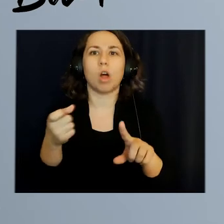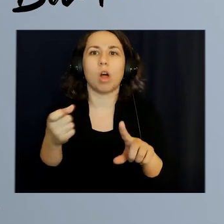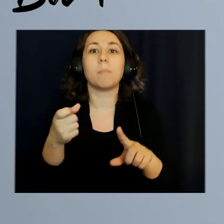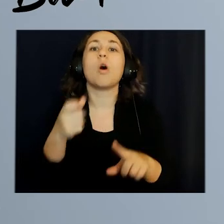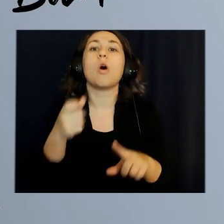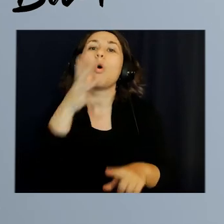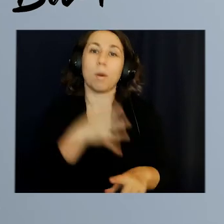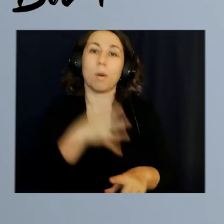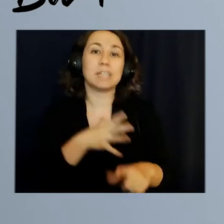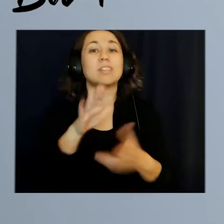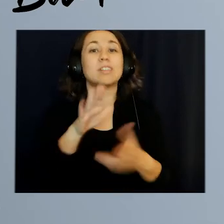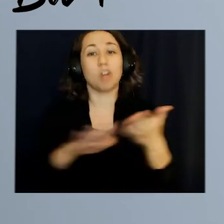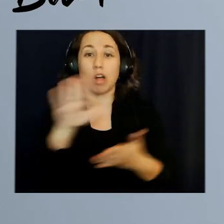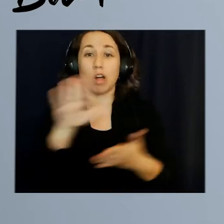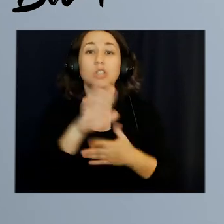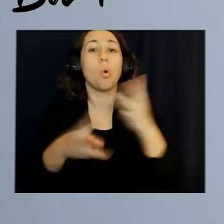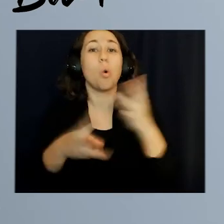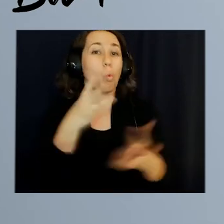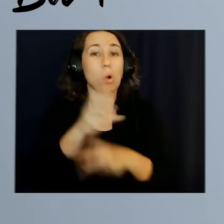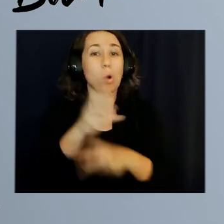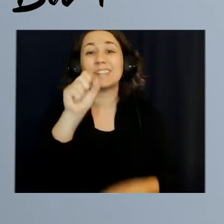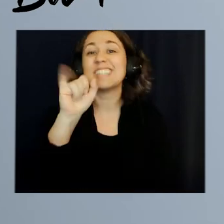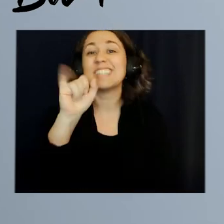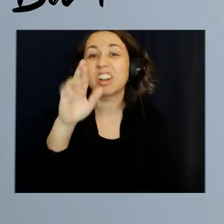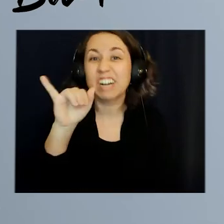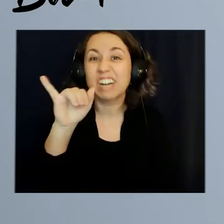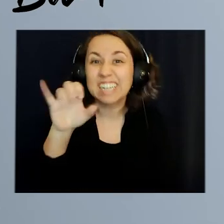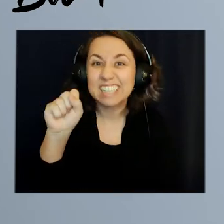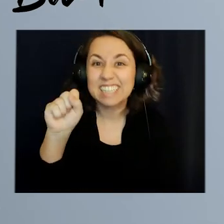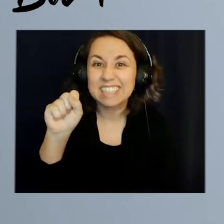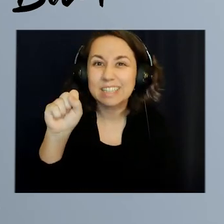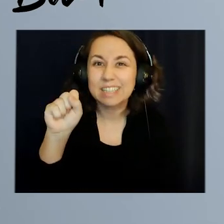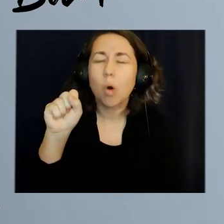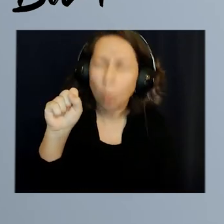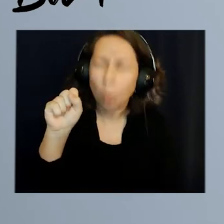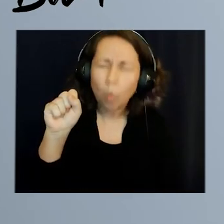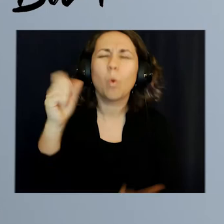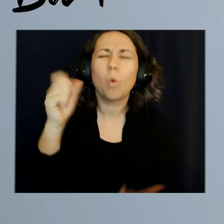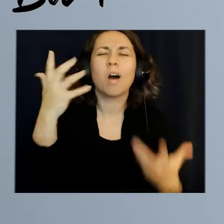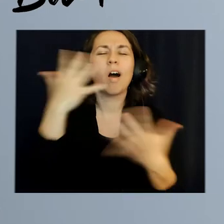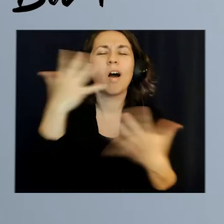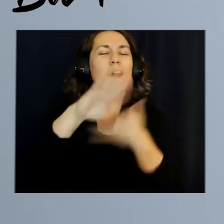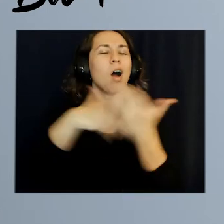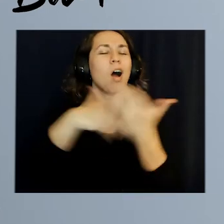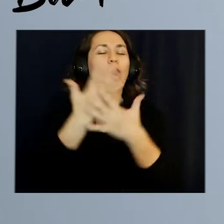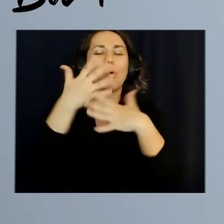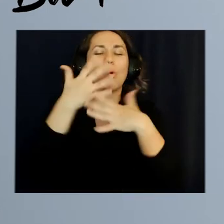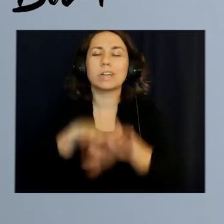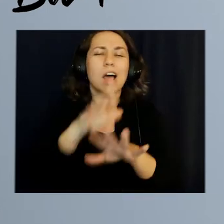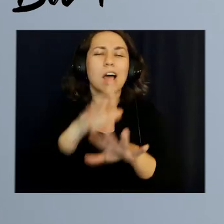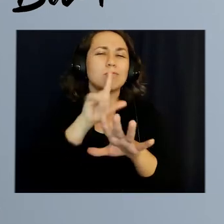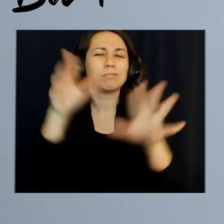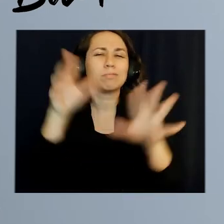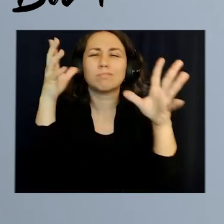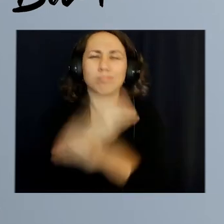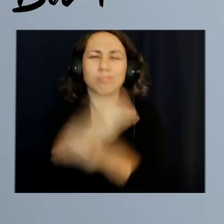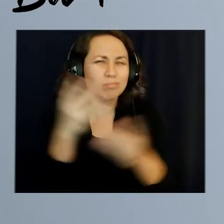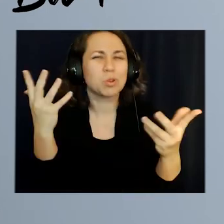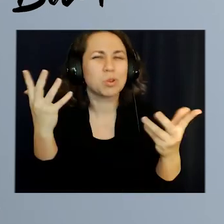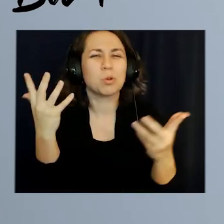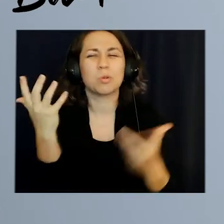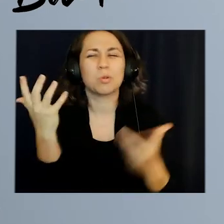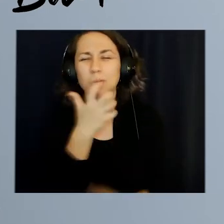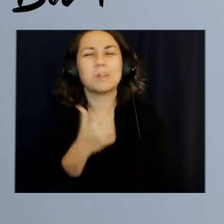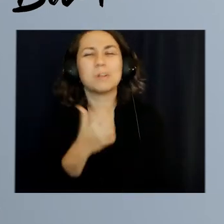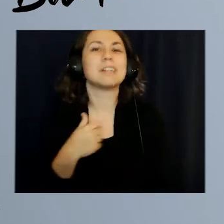y no tenías un mapa de cómo hacerlo, cómo funciona, y aquí estás. Felicidades una vez más de esta güera aquí